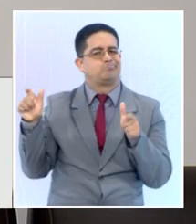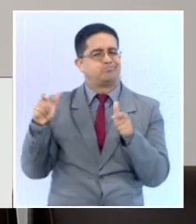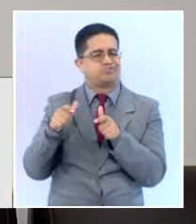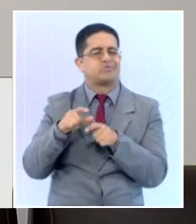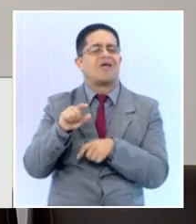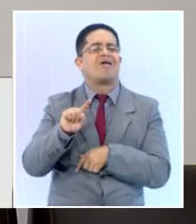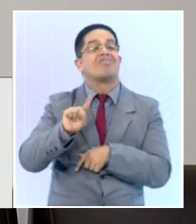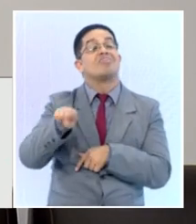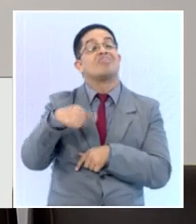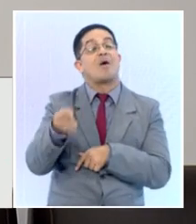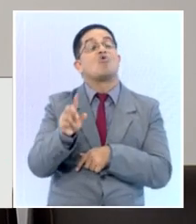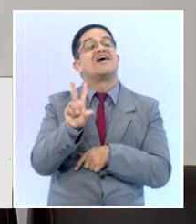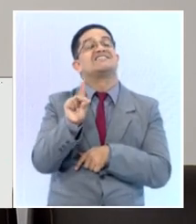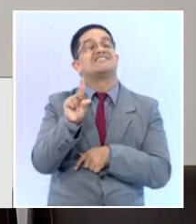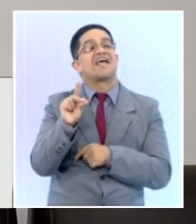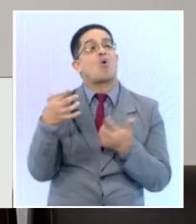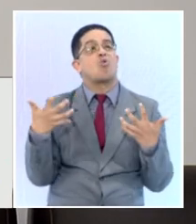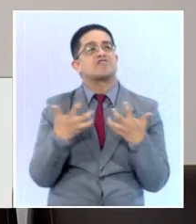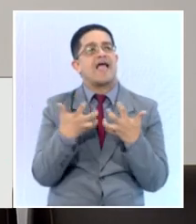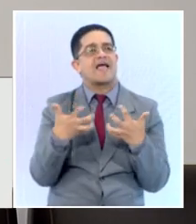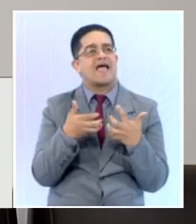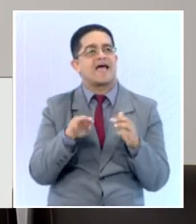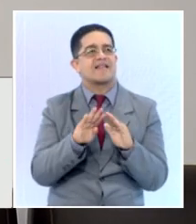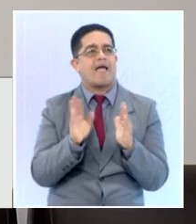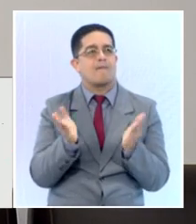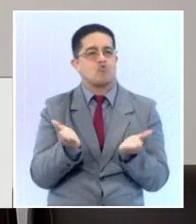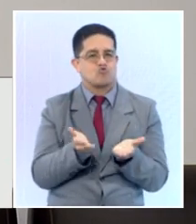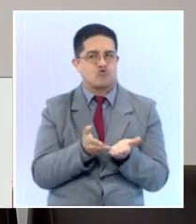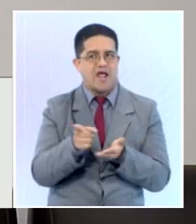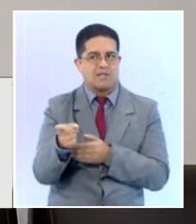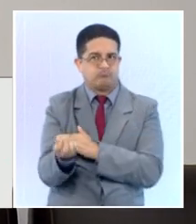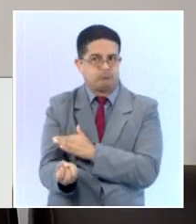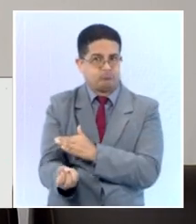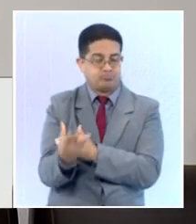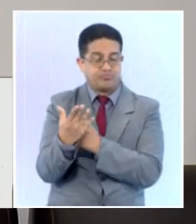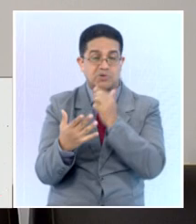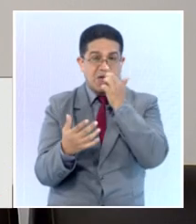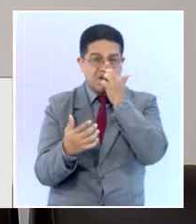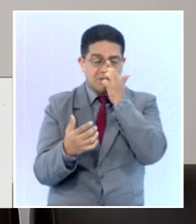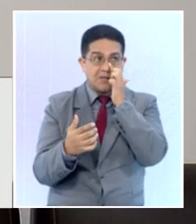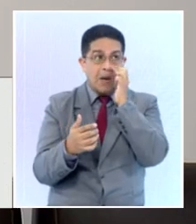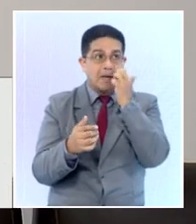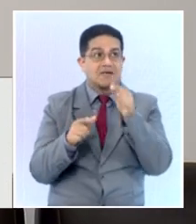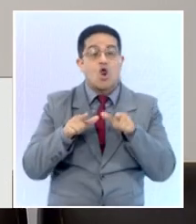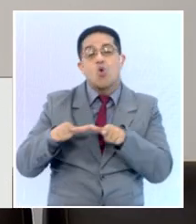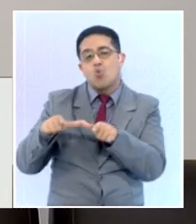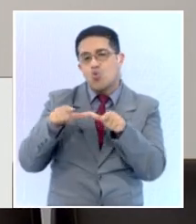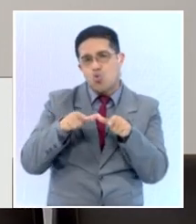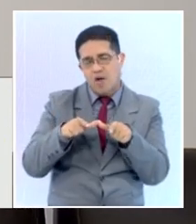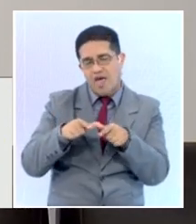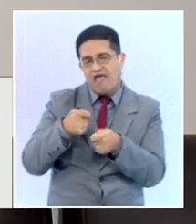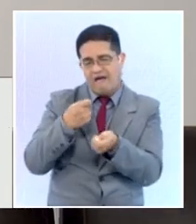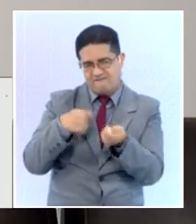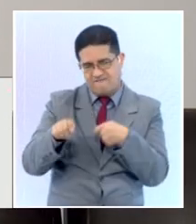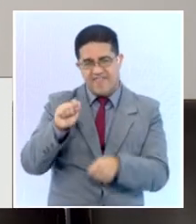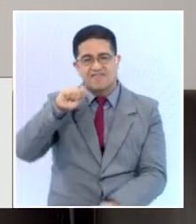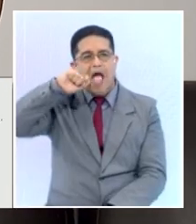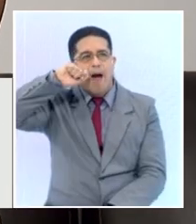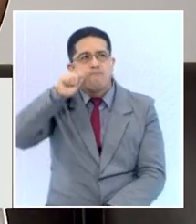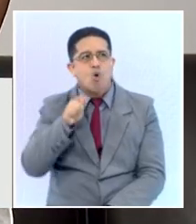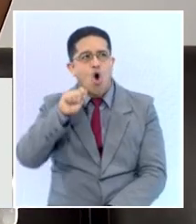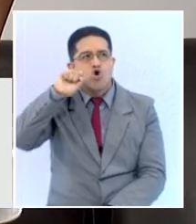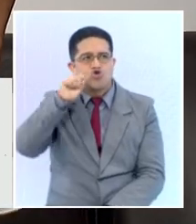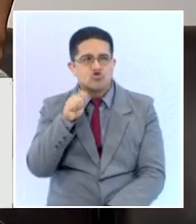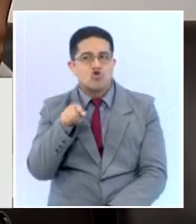Segunda Guerra Mundial se instalaron cadenas de pollo frito que somos son conocidos a nivel mundial ellos han